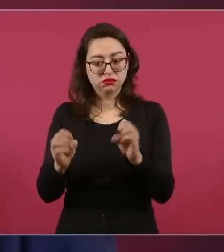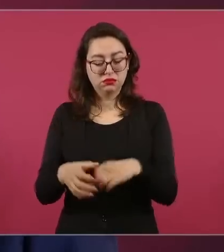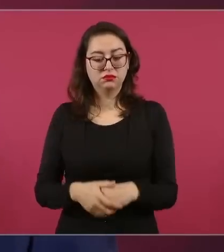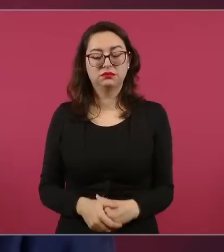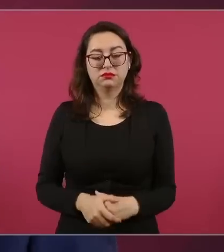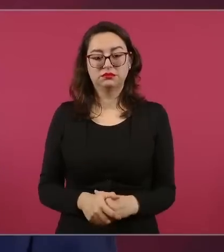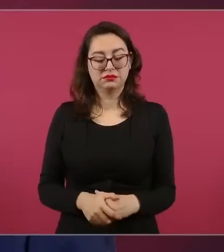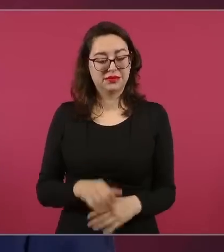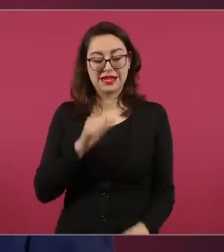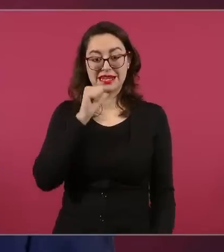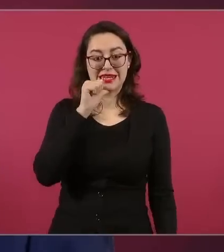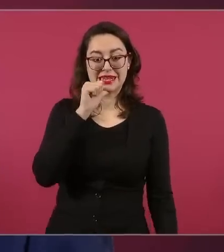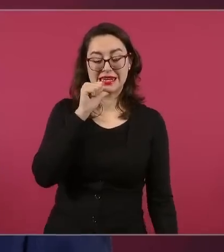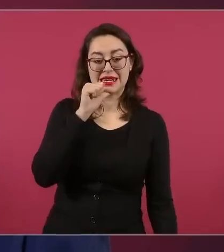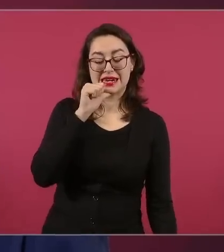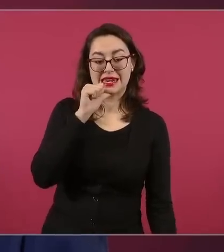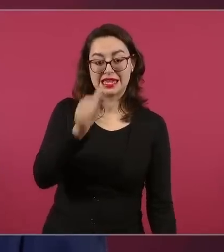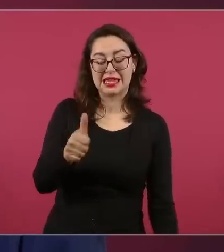nada, absolutamente.